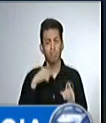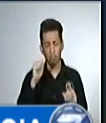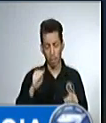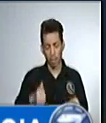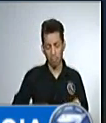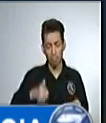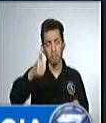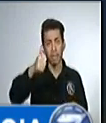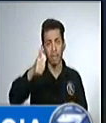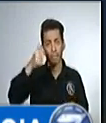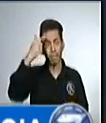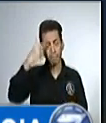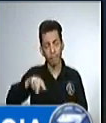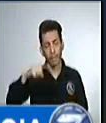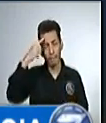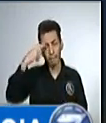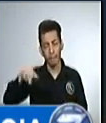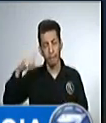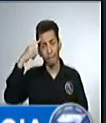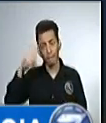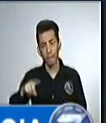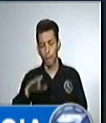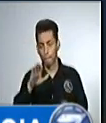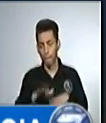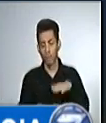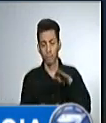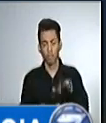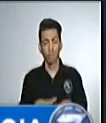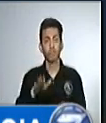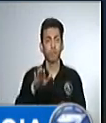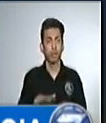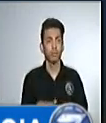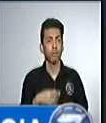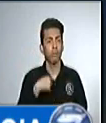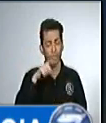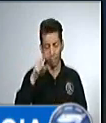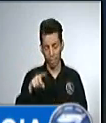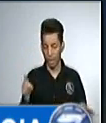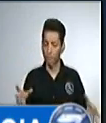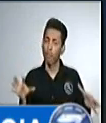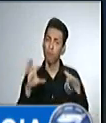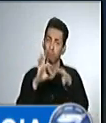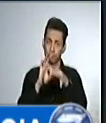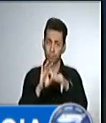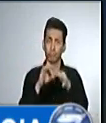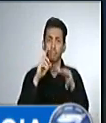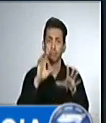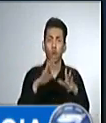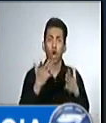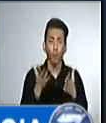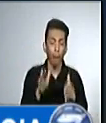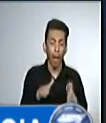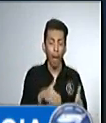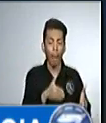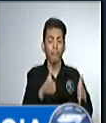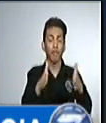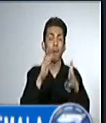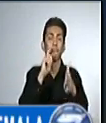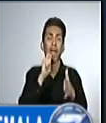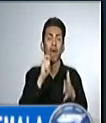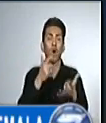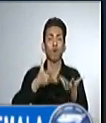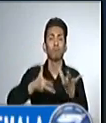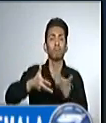lograr trabajando día a día, paso a paso. Debemos unirnos para encontrar el camino hacia una mejor